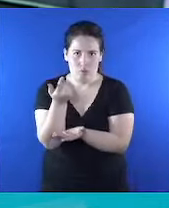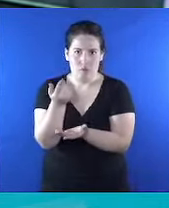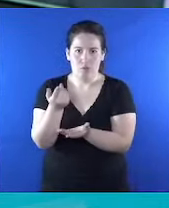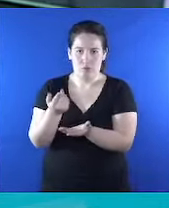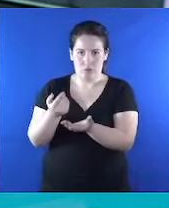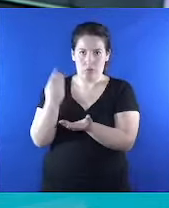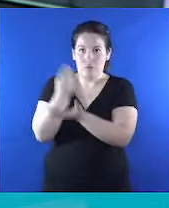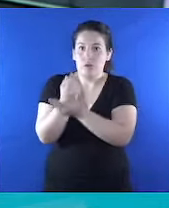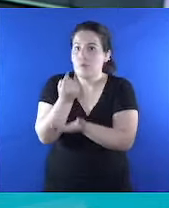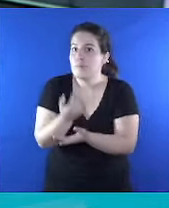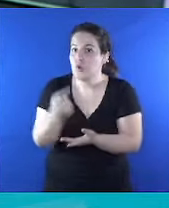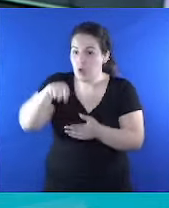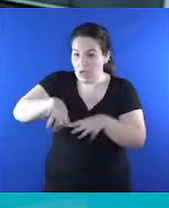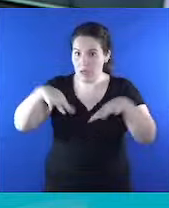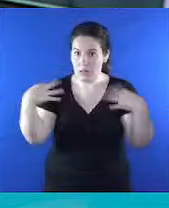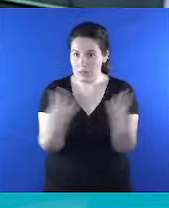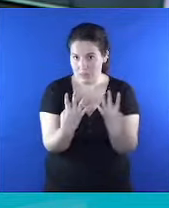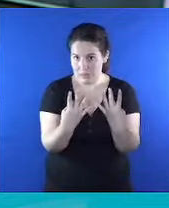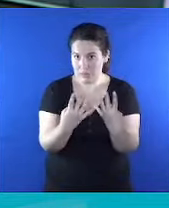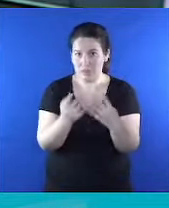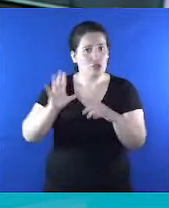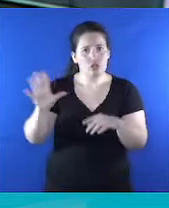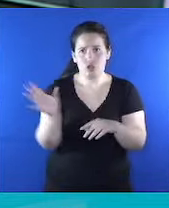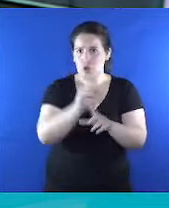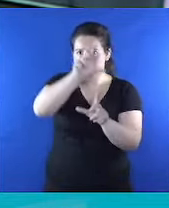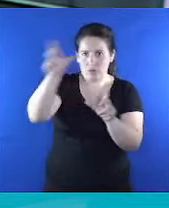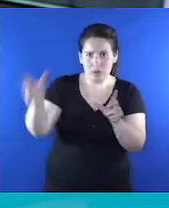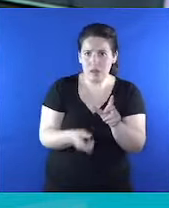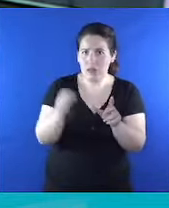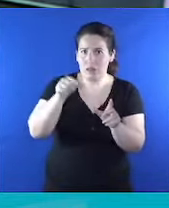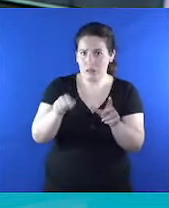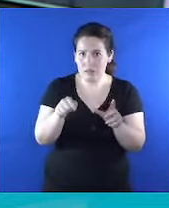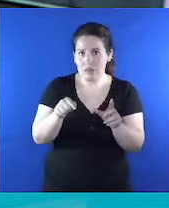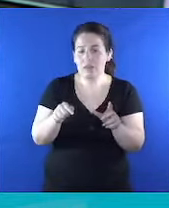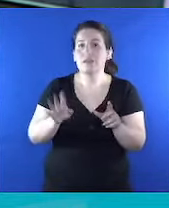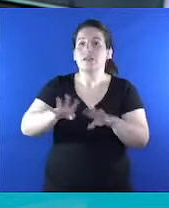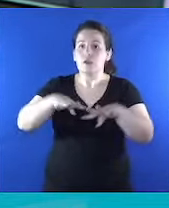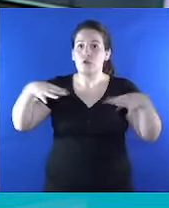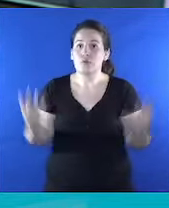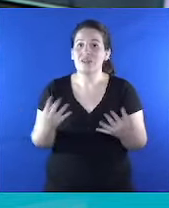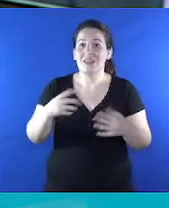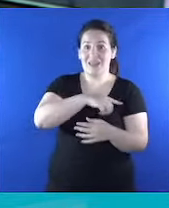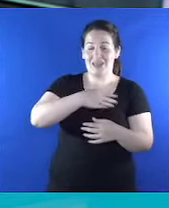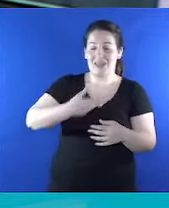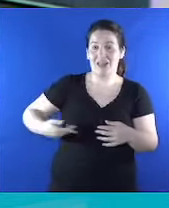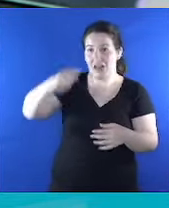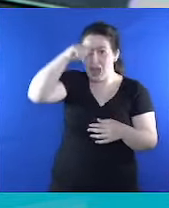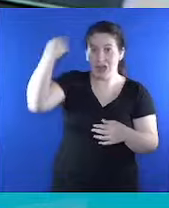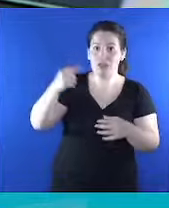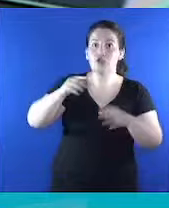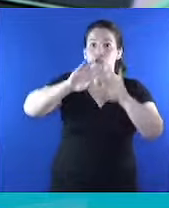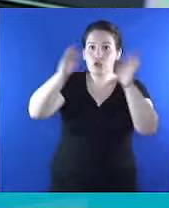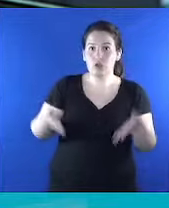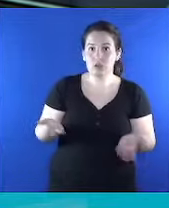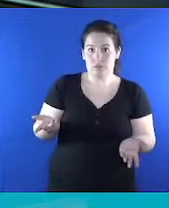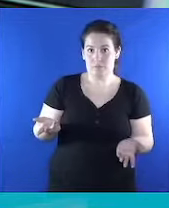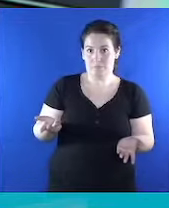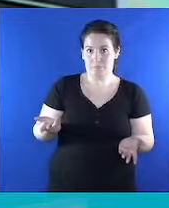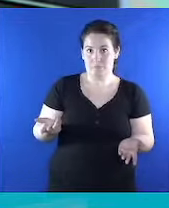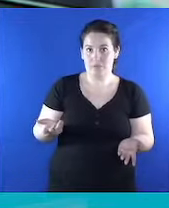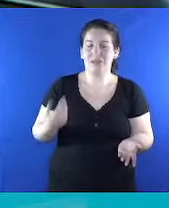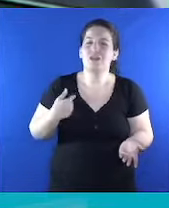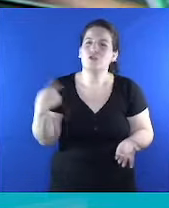subrepresentadas cámara sino que todo el pueblo bonaerense Está también subrepresentado en la cámara de diputados de la nación digo Tenemos menos diputado de